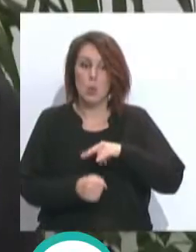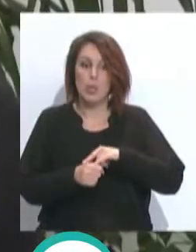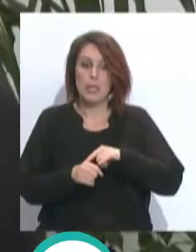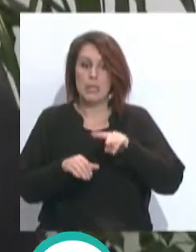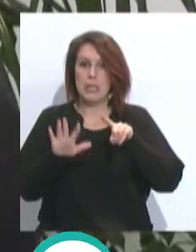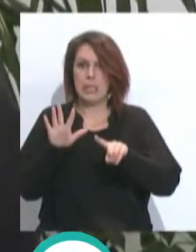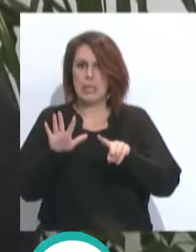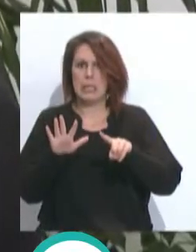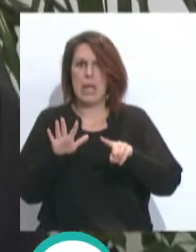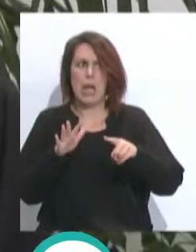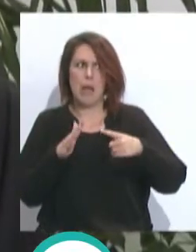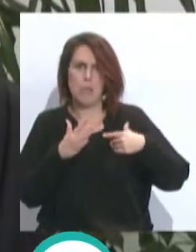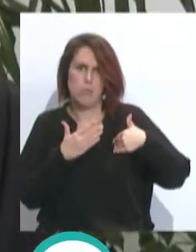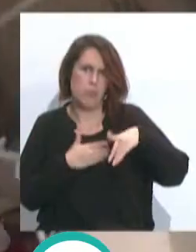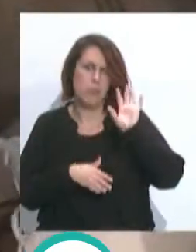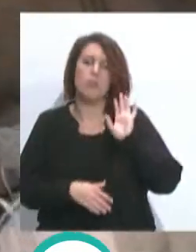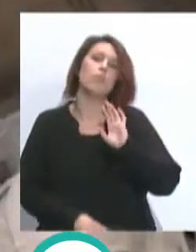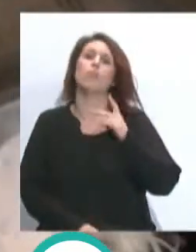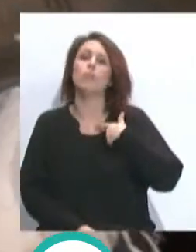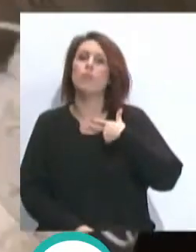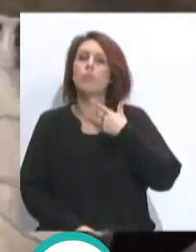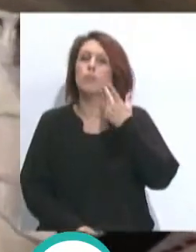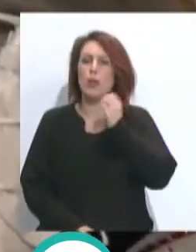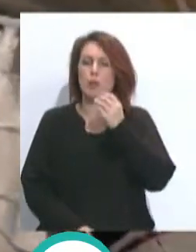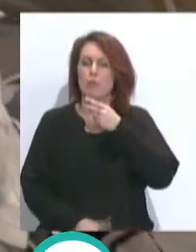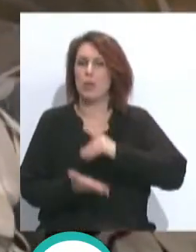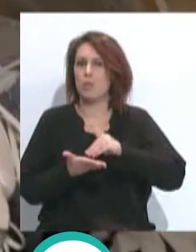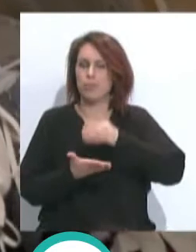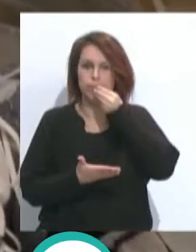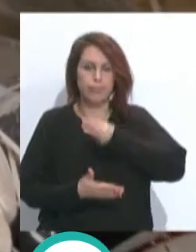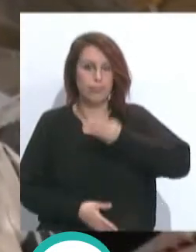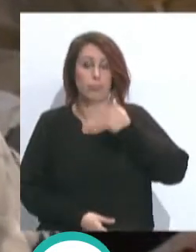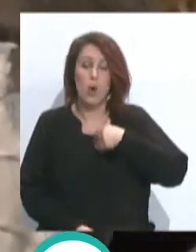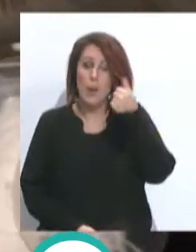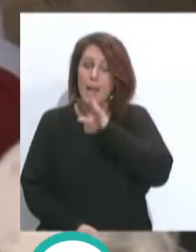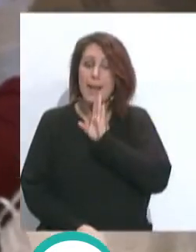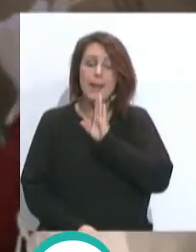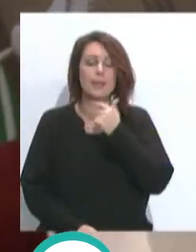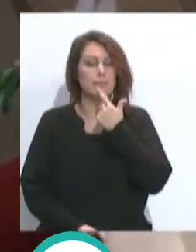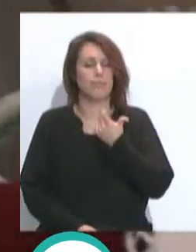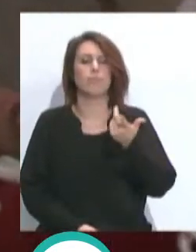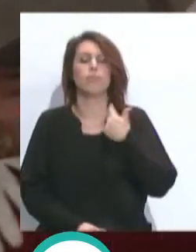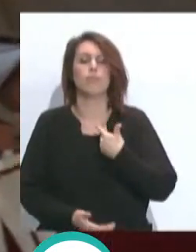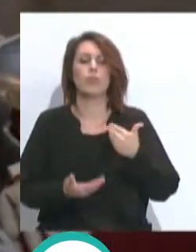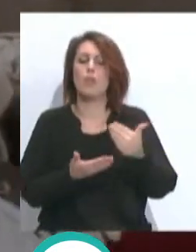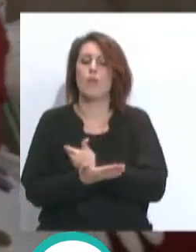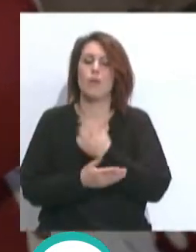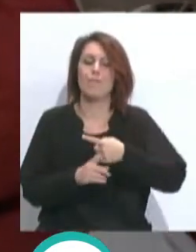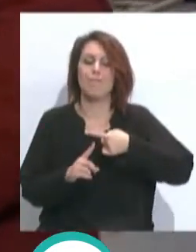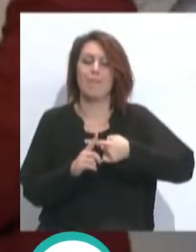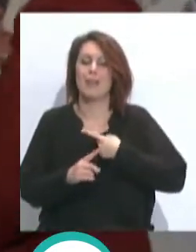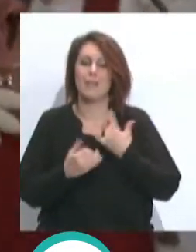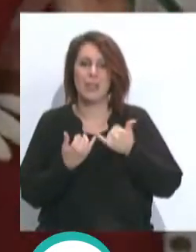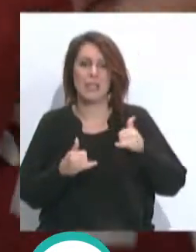un 60%. Yo creo que son datos magníficos. Antonio de María asegura que también hay que sumar los beneficios que la